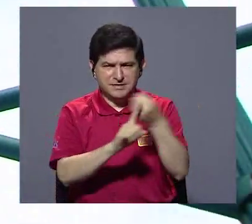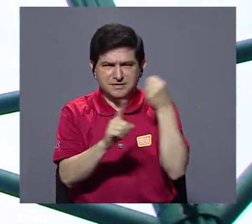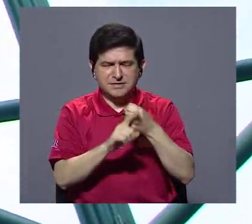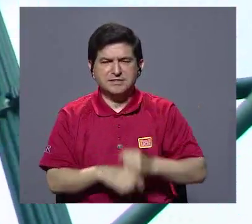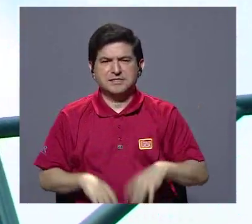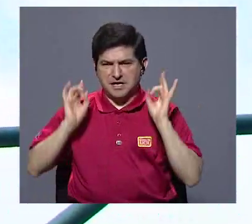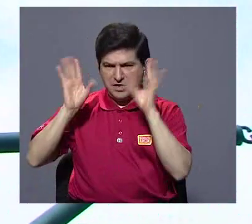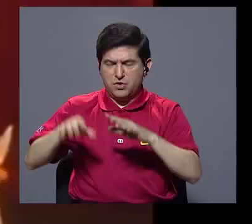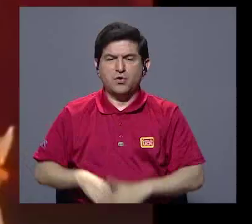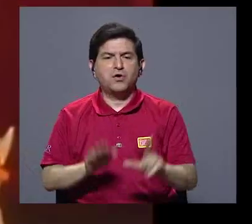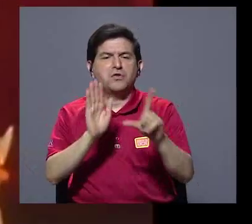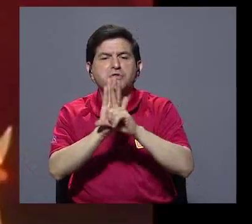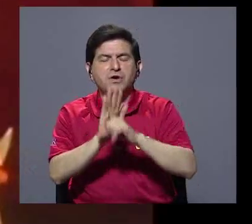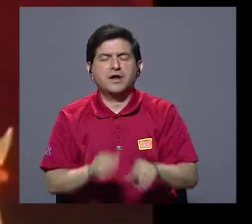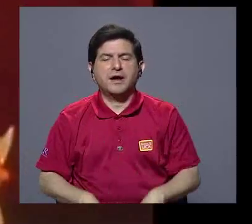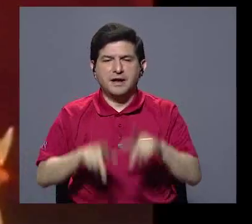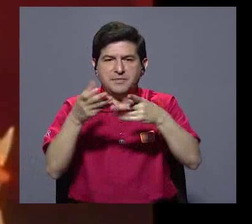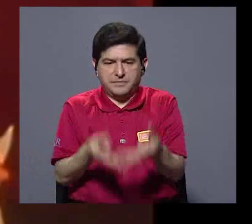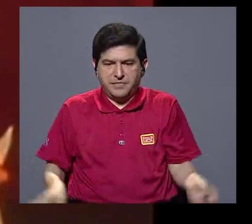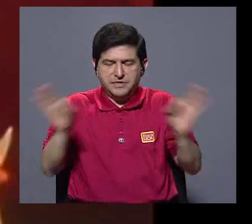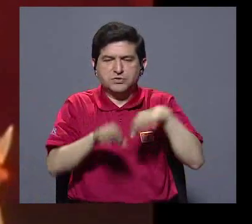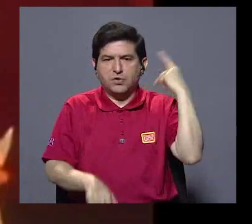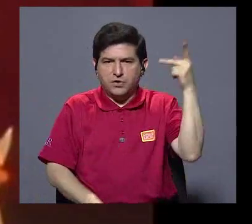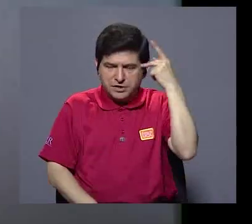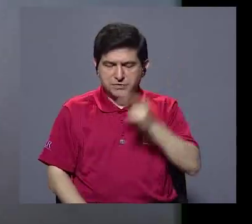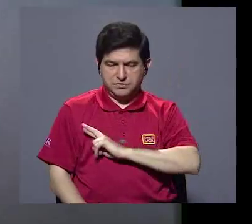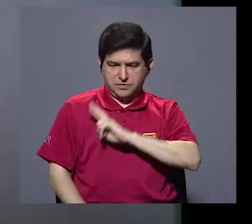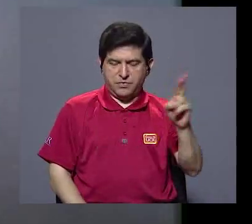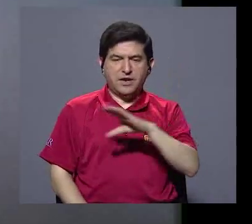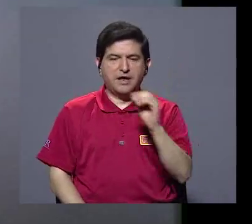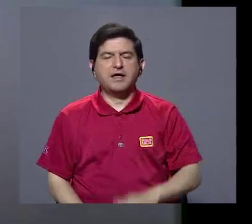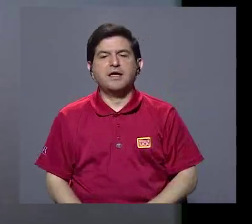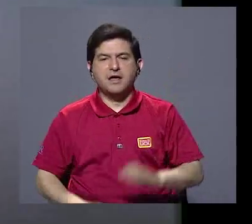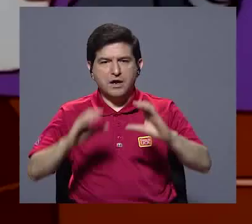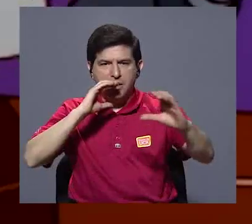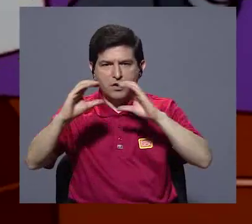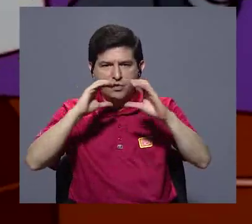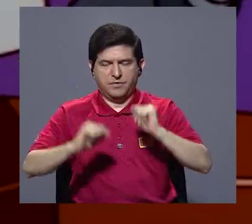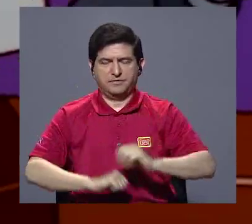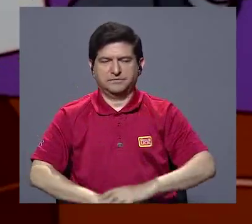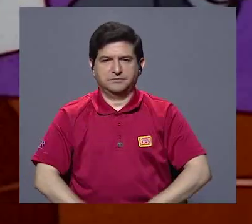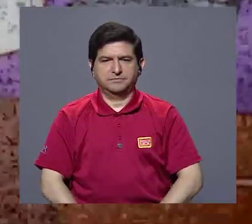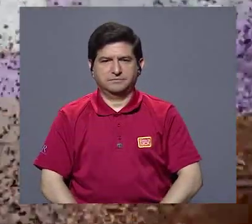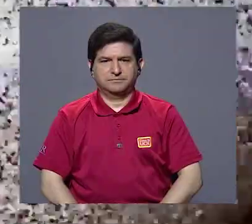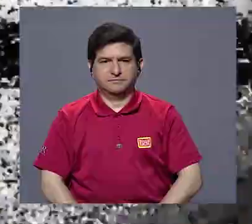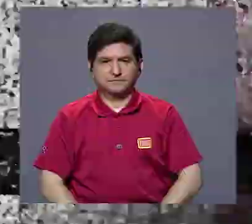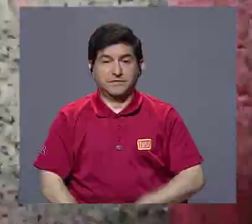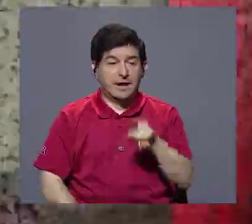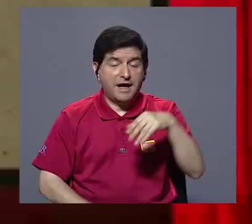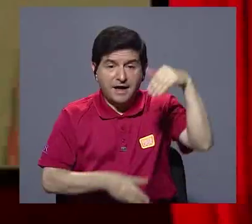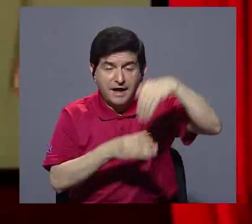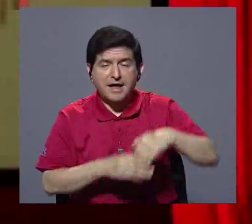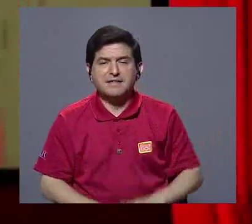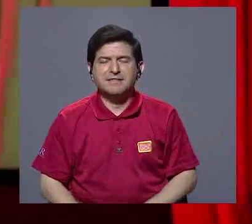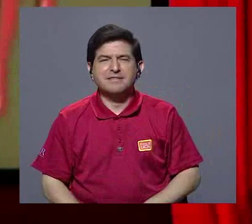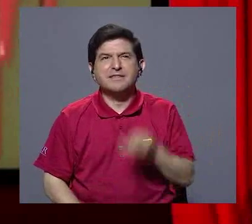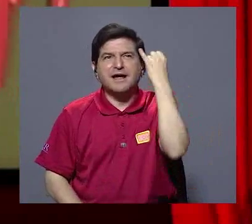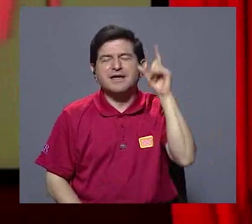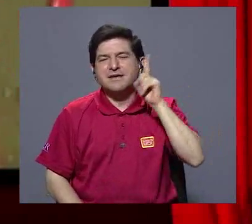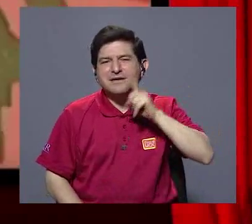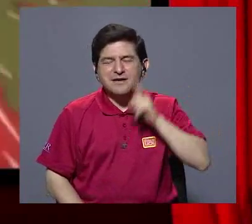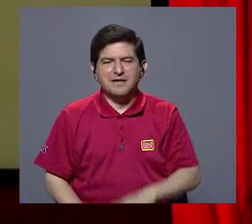odio y violencia son legitimados por figuras influyentes de la política, la religión y la comunicación mediática. Aquí entran en juego los